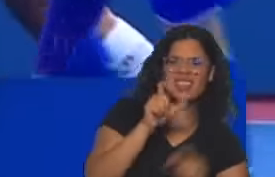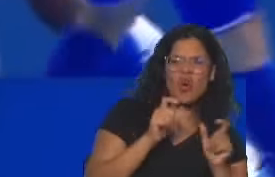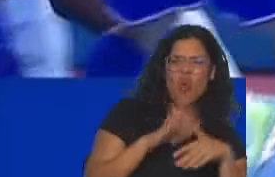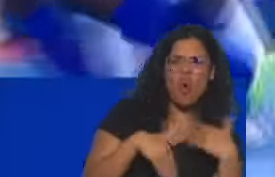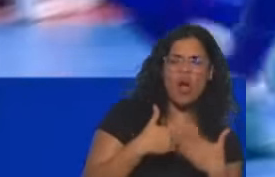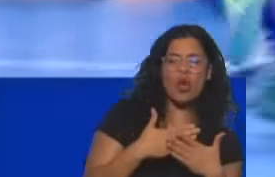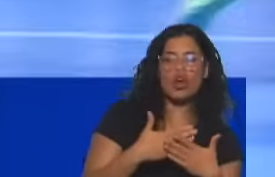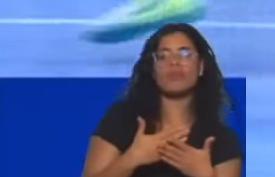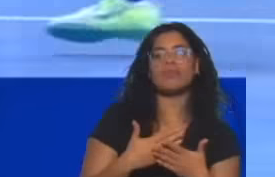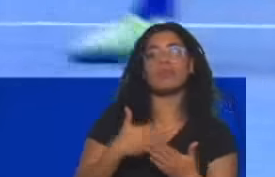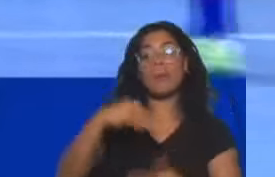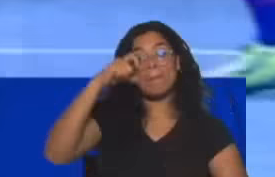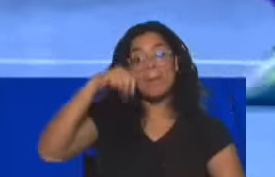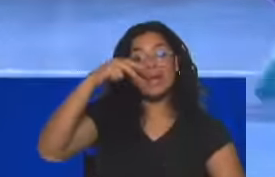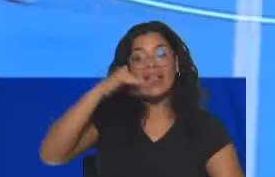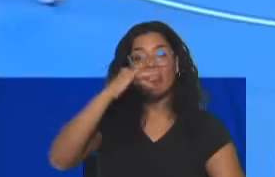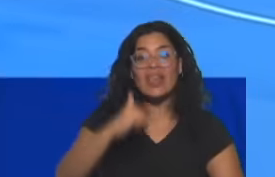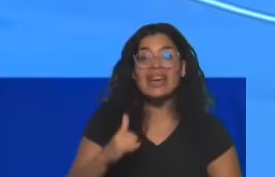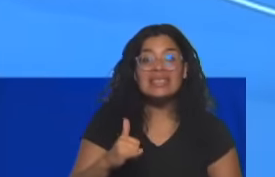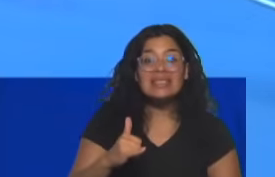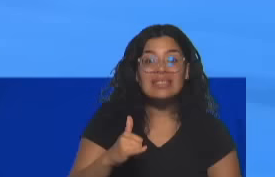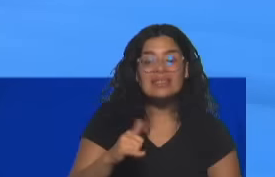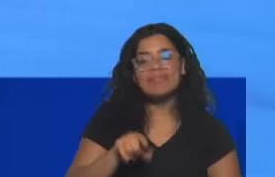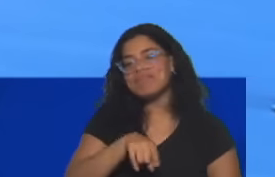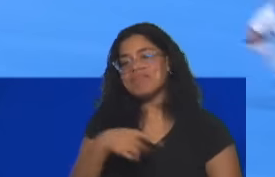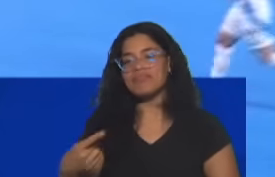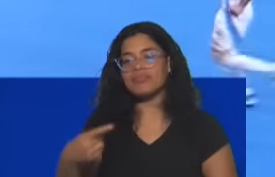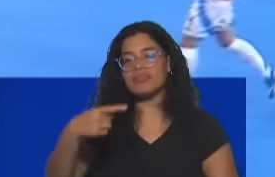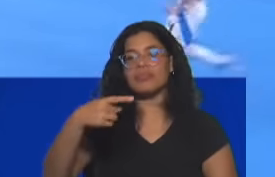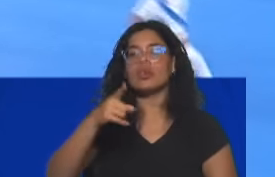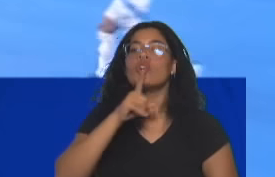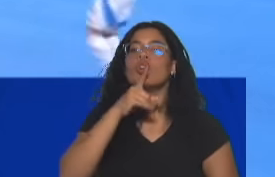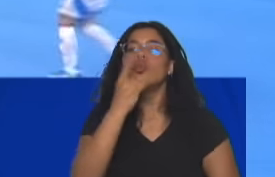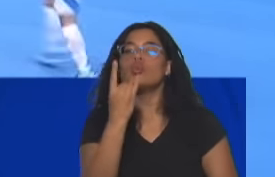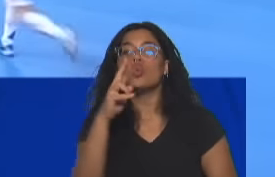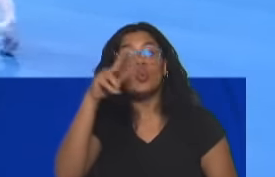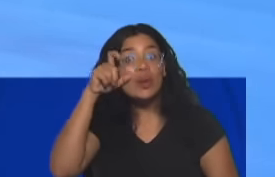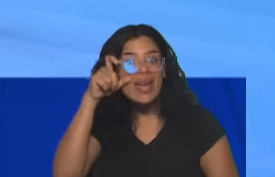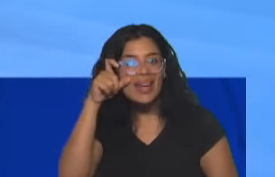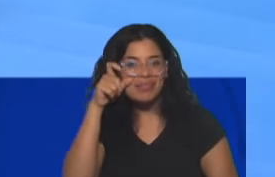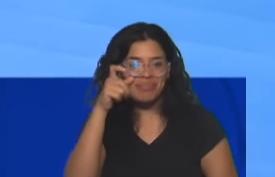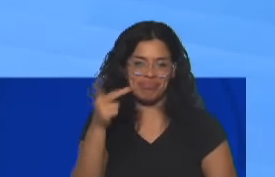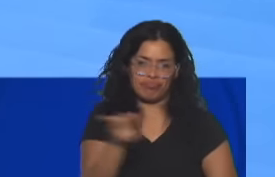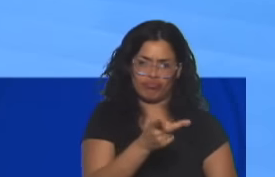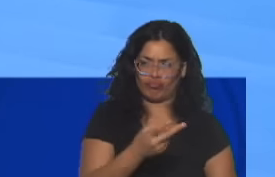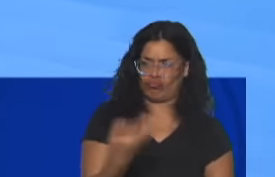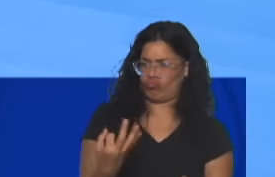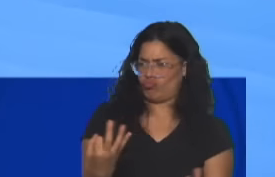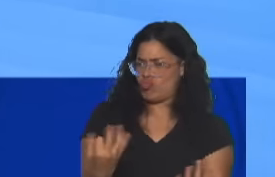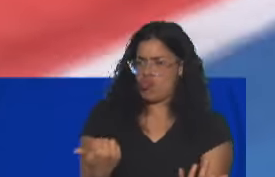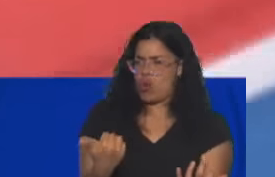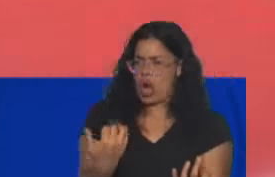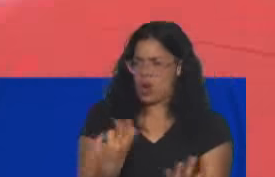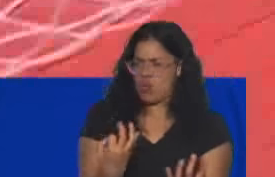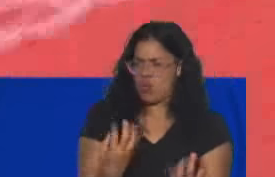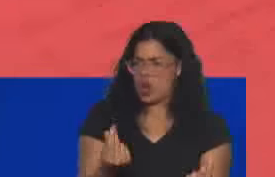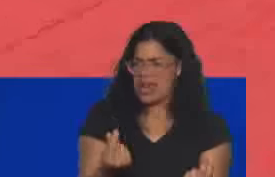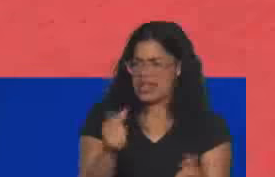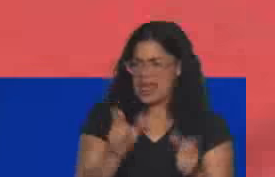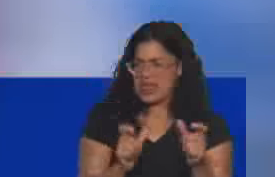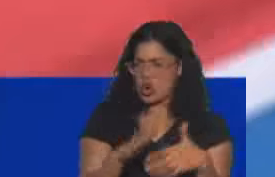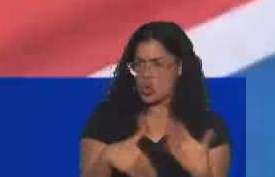Nicolás Menéndez y de Mardou Touré, un jugador extraordinario. Ese es el segundo